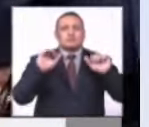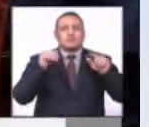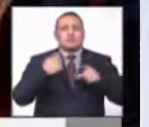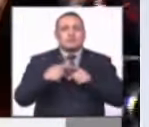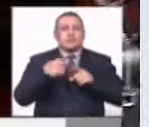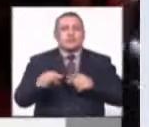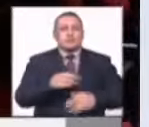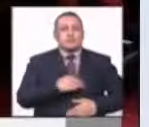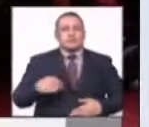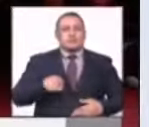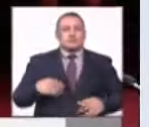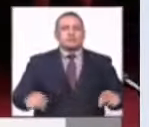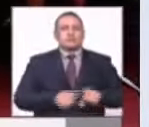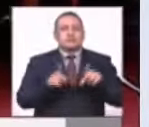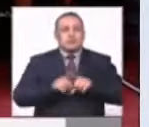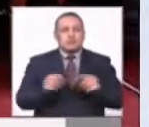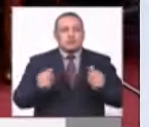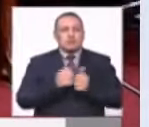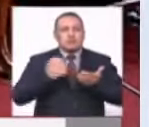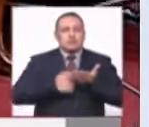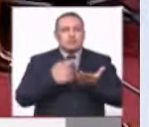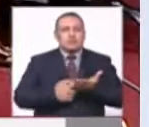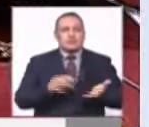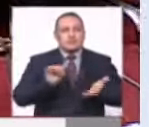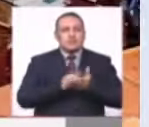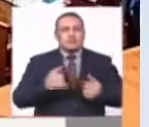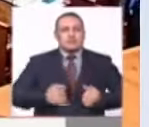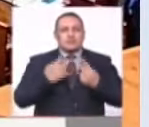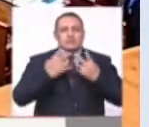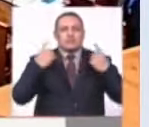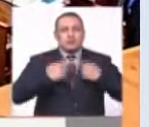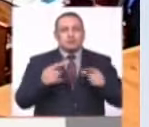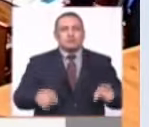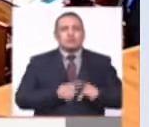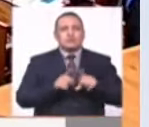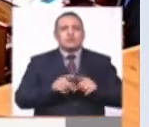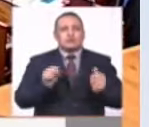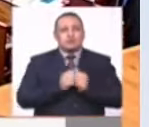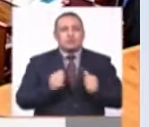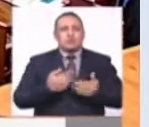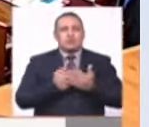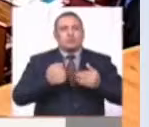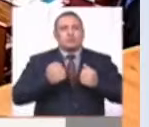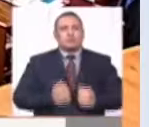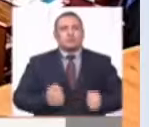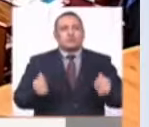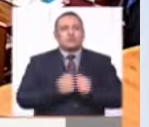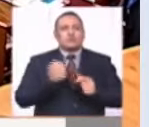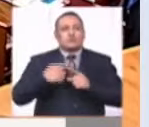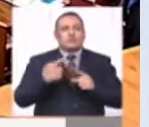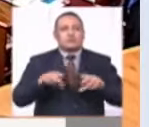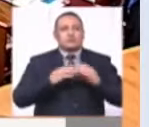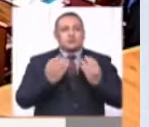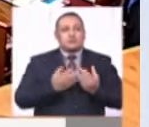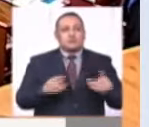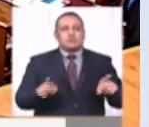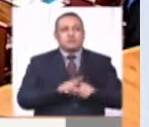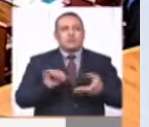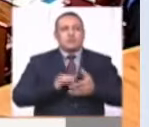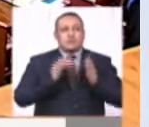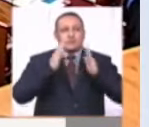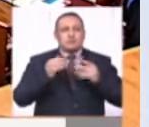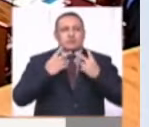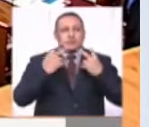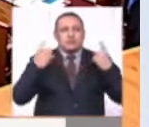diversos ministros de Estado y tras el debate, justamente tras la postura de los congresistas, hemos